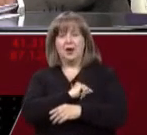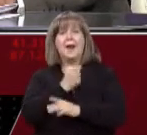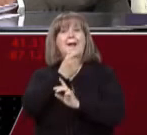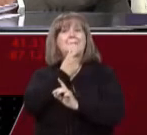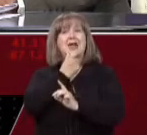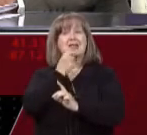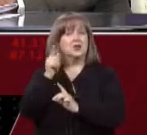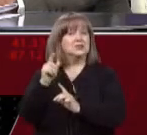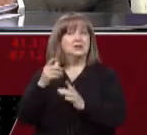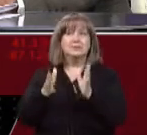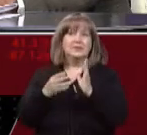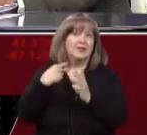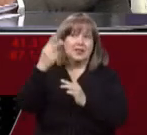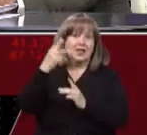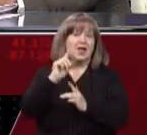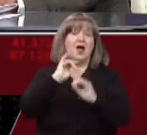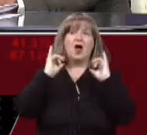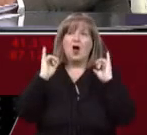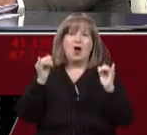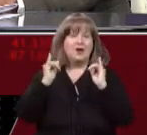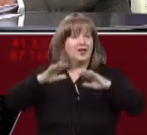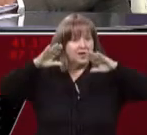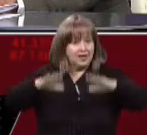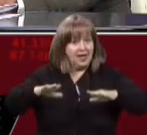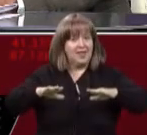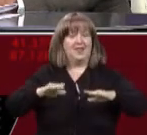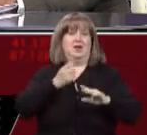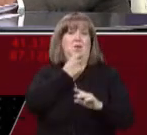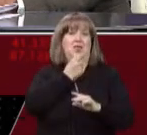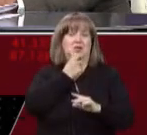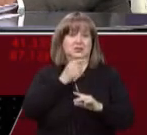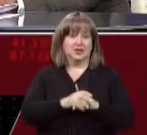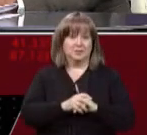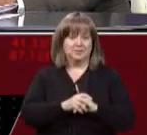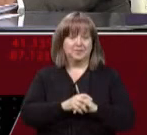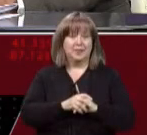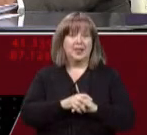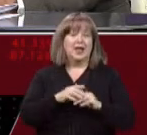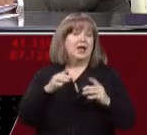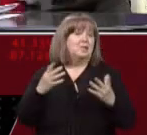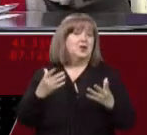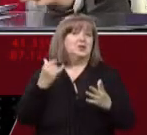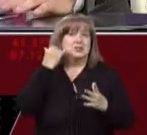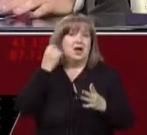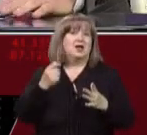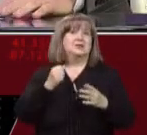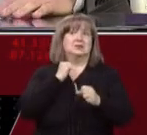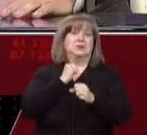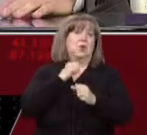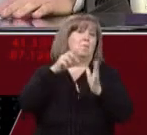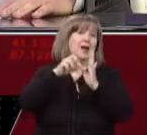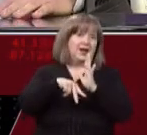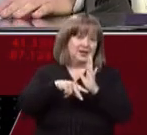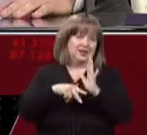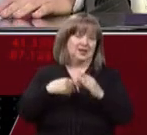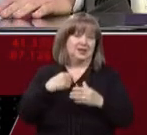que generar oportunidades para que esos jóvenes muy valiosos se queden en la provincia, pero esto es plan, es gestión y es resultado. Excelente.